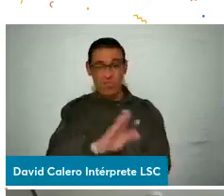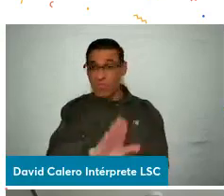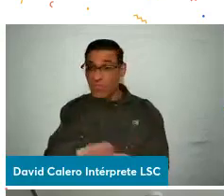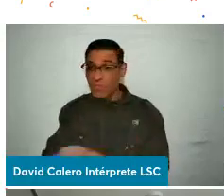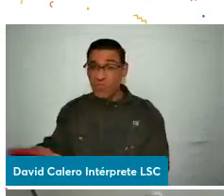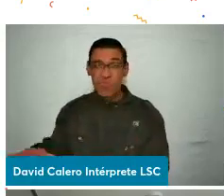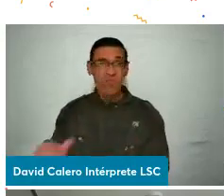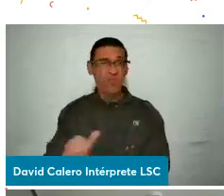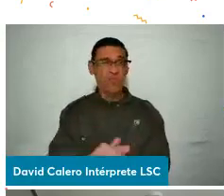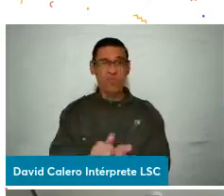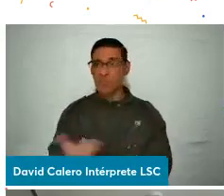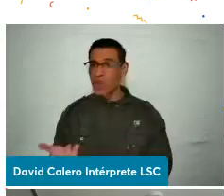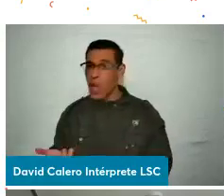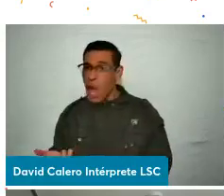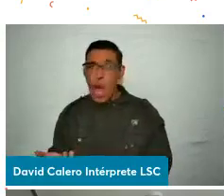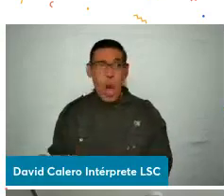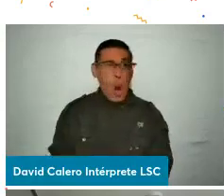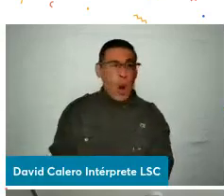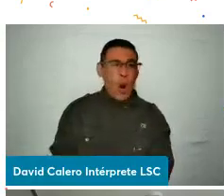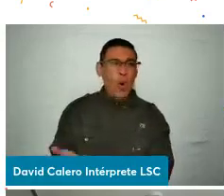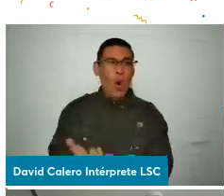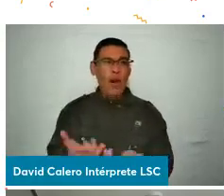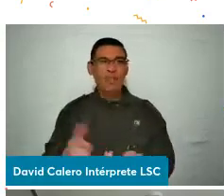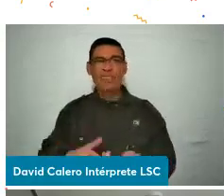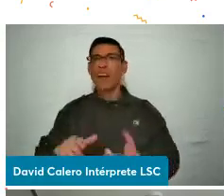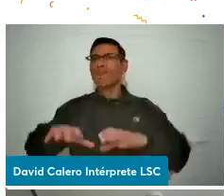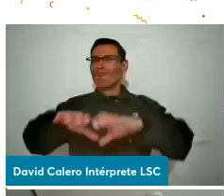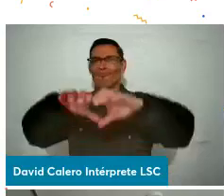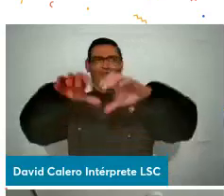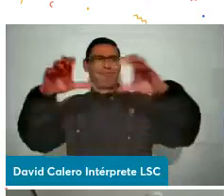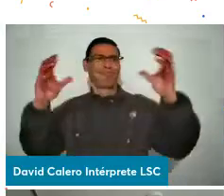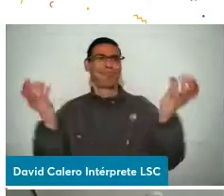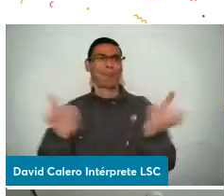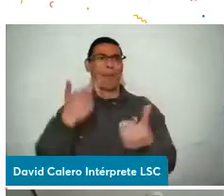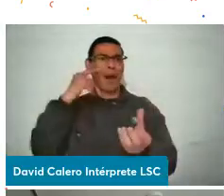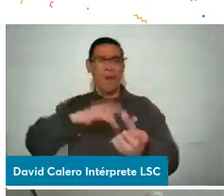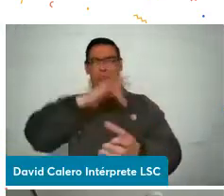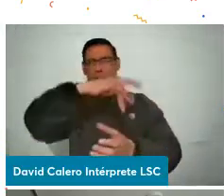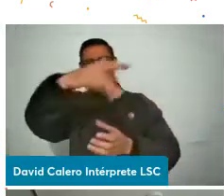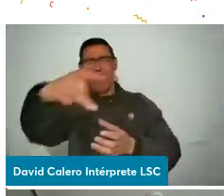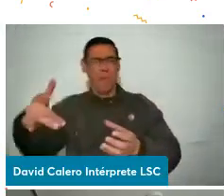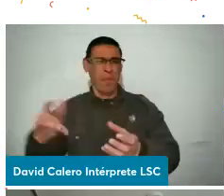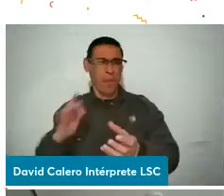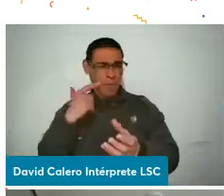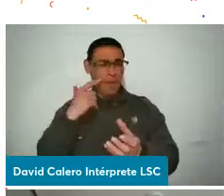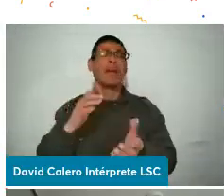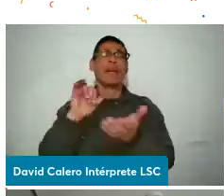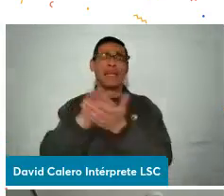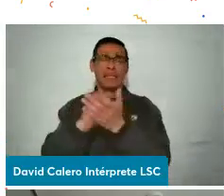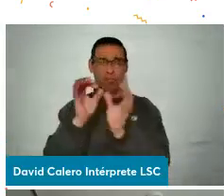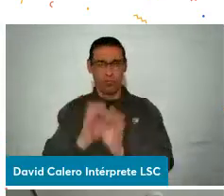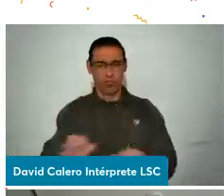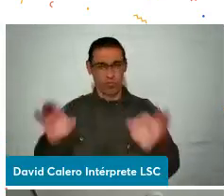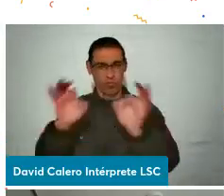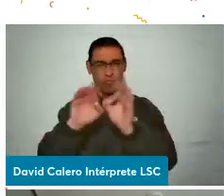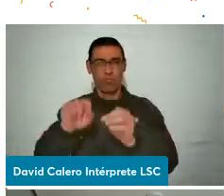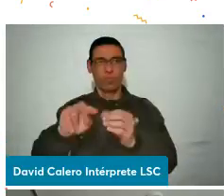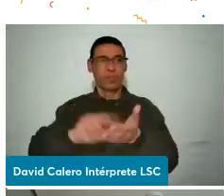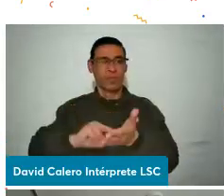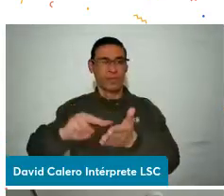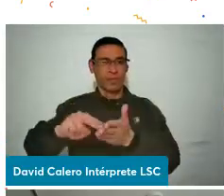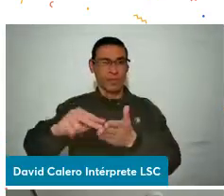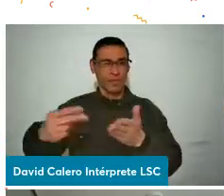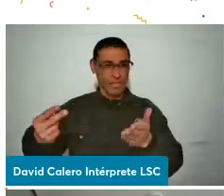locales, sino que son ciudadanos globales. Entonces, debemos de tener en cuenta de que la tecnología pues, ya es